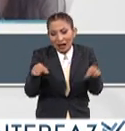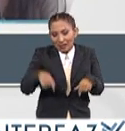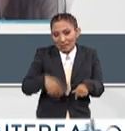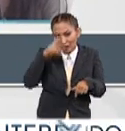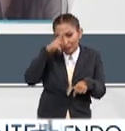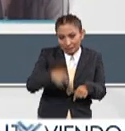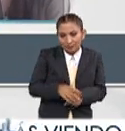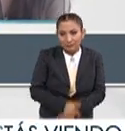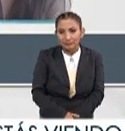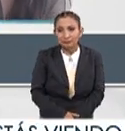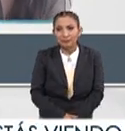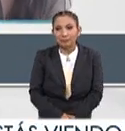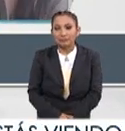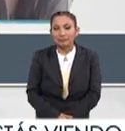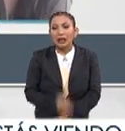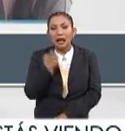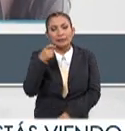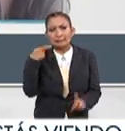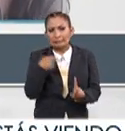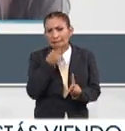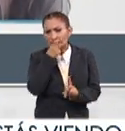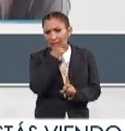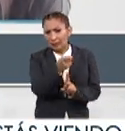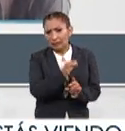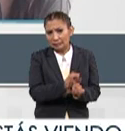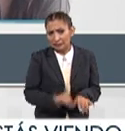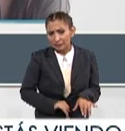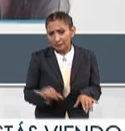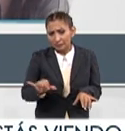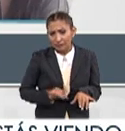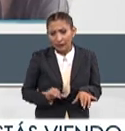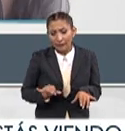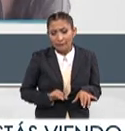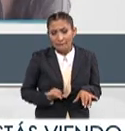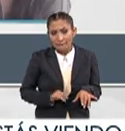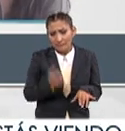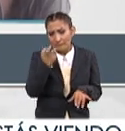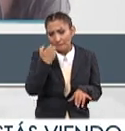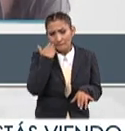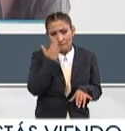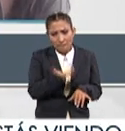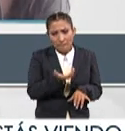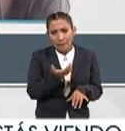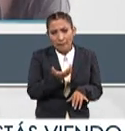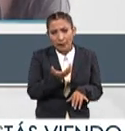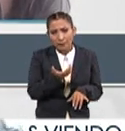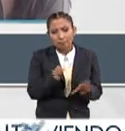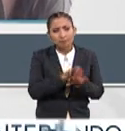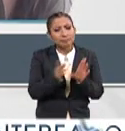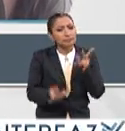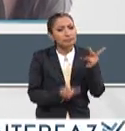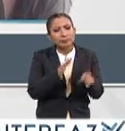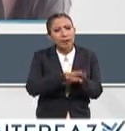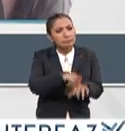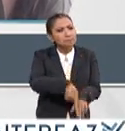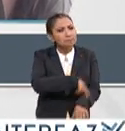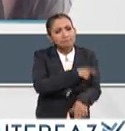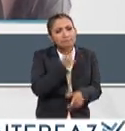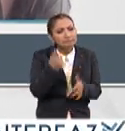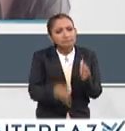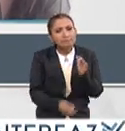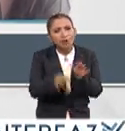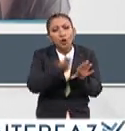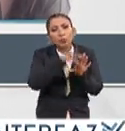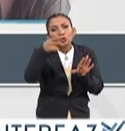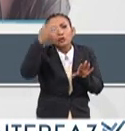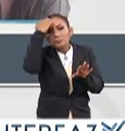en México. Claro, este punto que mencionas es muy interesante y por eso yo quisiera pues preguntarte un poco más a fondo